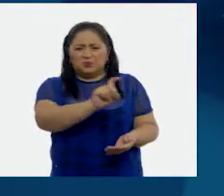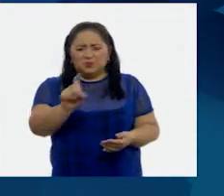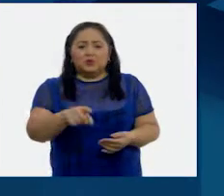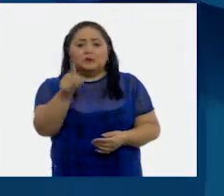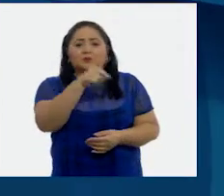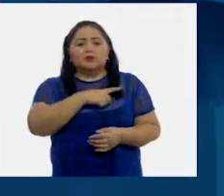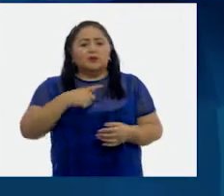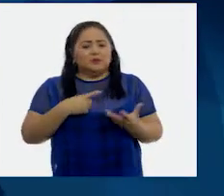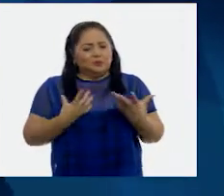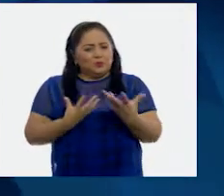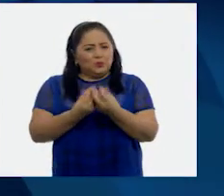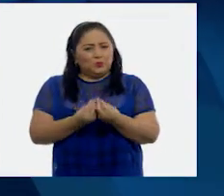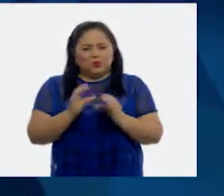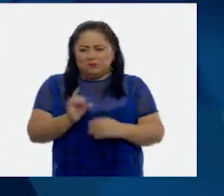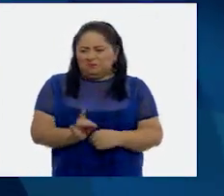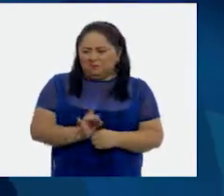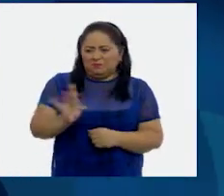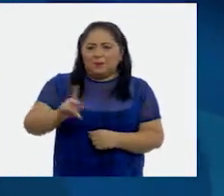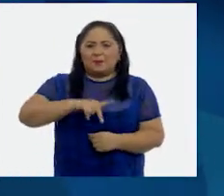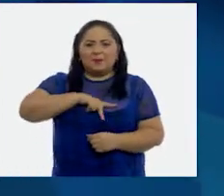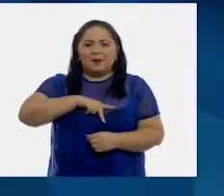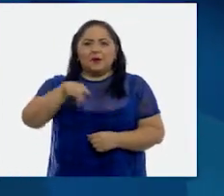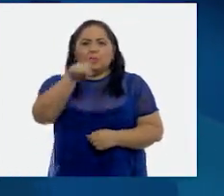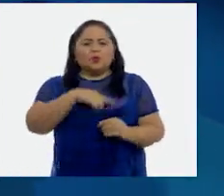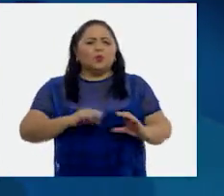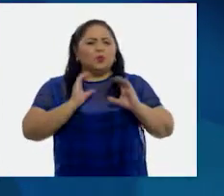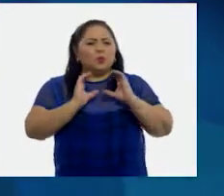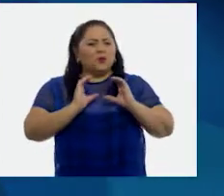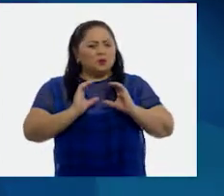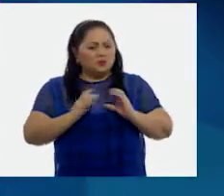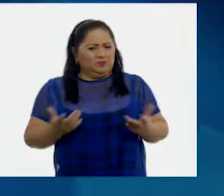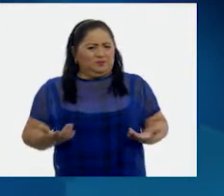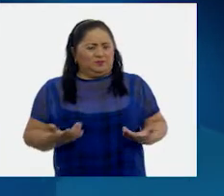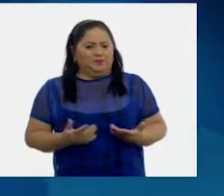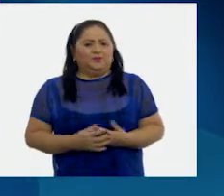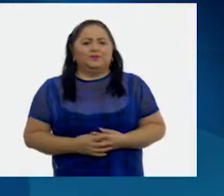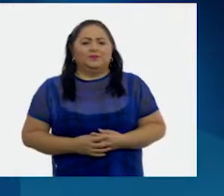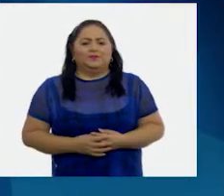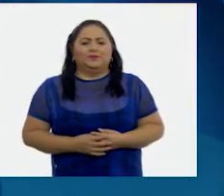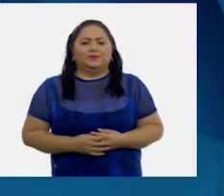Sigamos luchando juntos contra este virus, cuidándonos los unos a los otros.